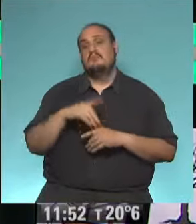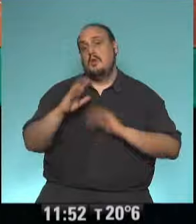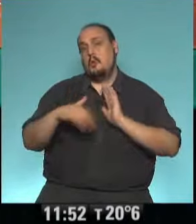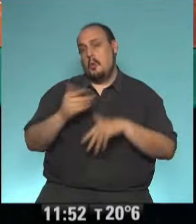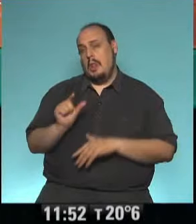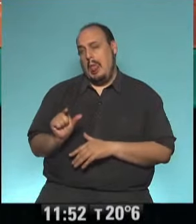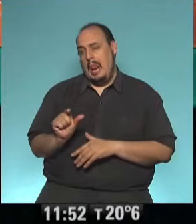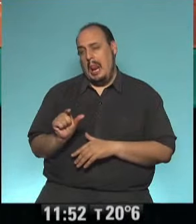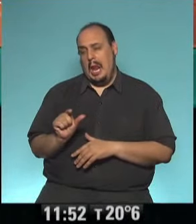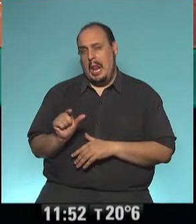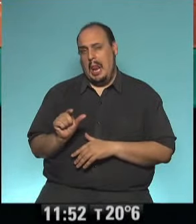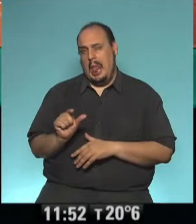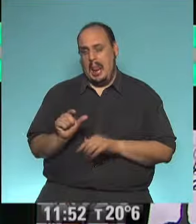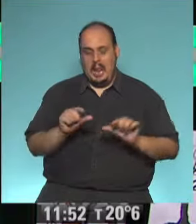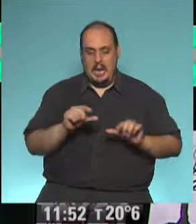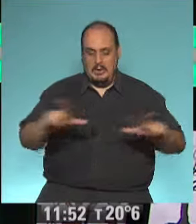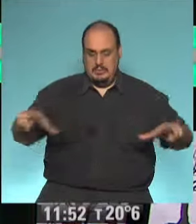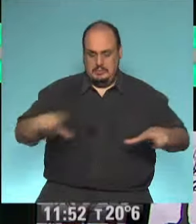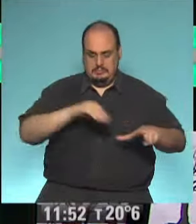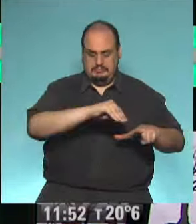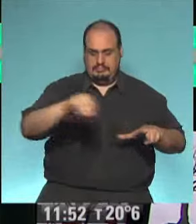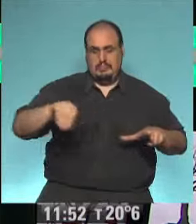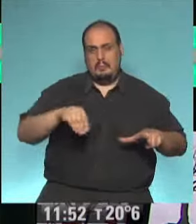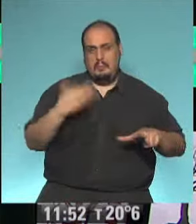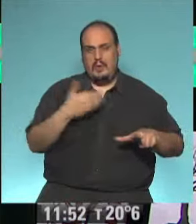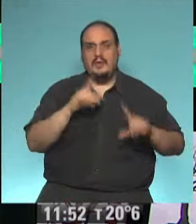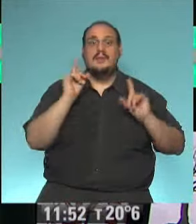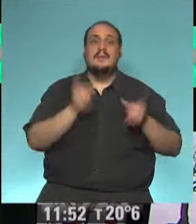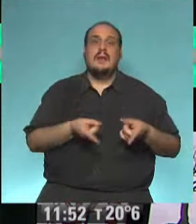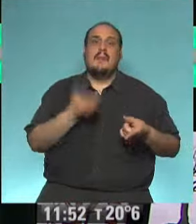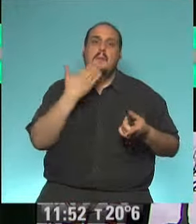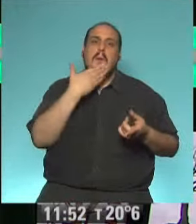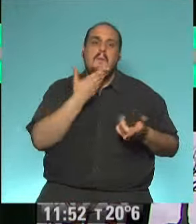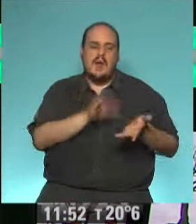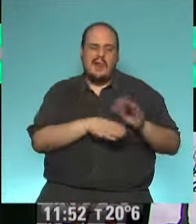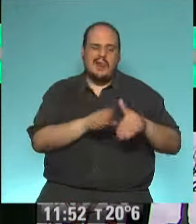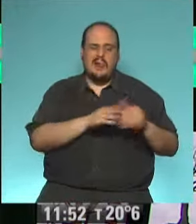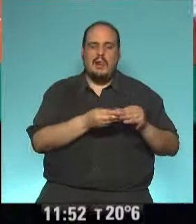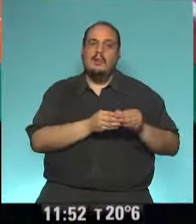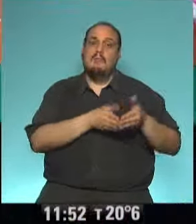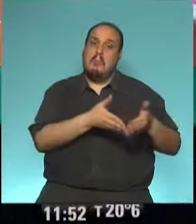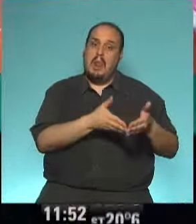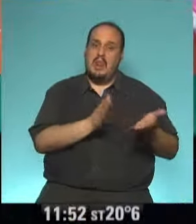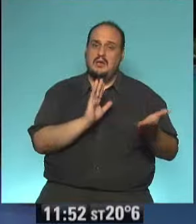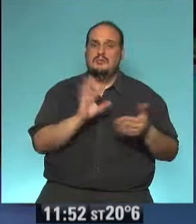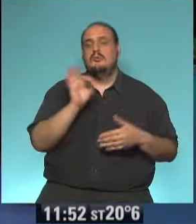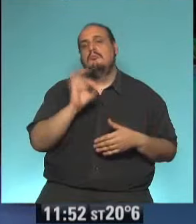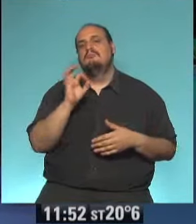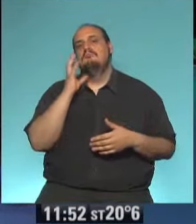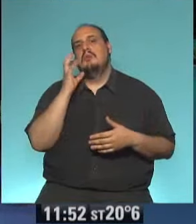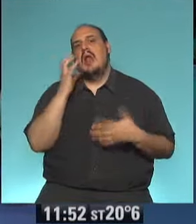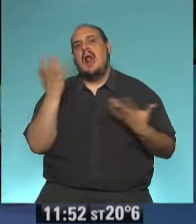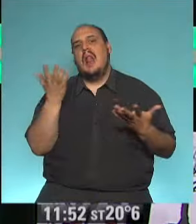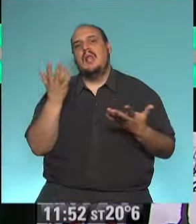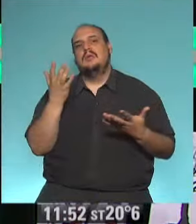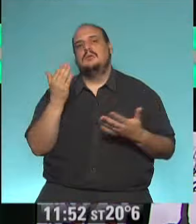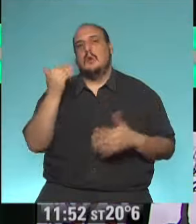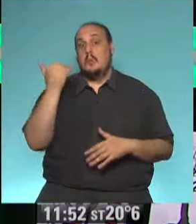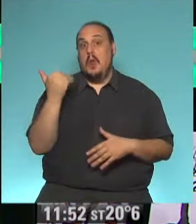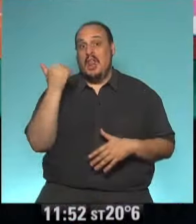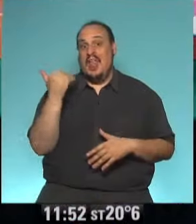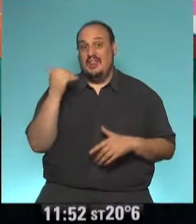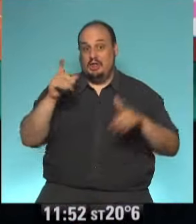pequeño que tengamos que entre en nuestro tablero. Podemos hacerlos también de origami, por ejemplo, este barquito de papel. O a lo mejor, no sé, alguna... ¿Viste los muñequitos de